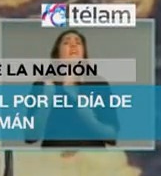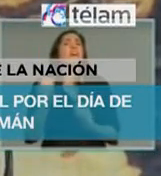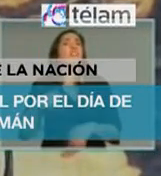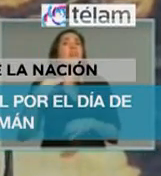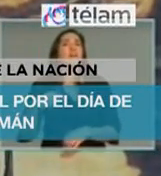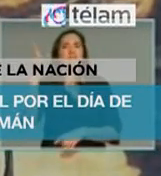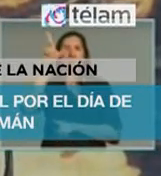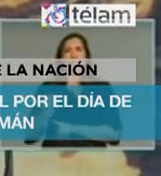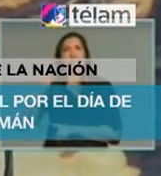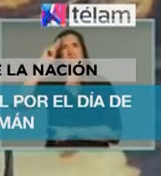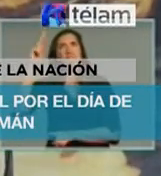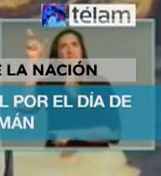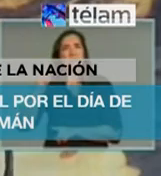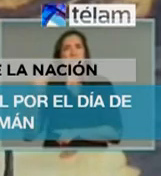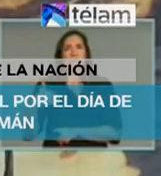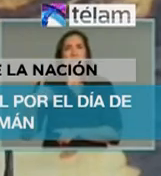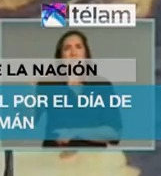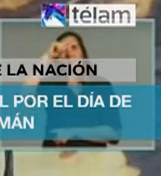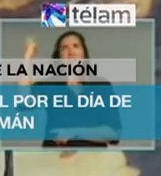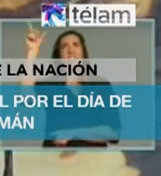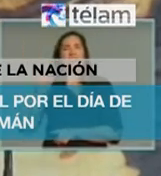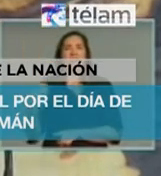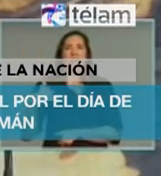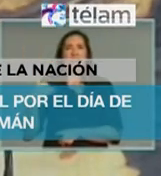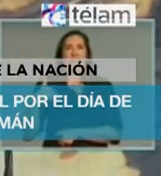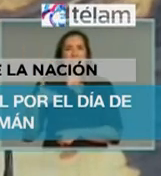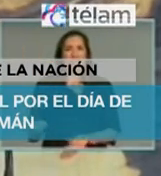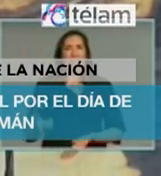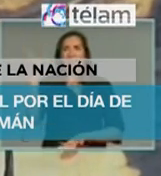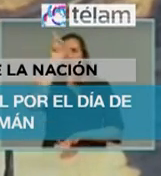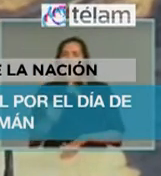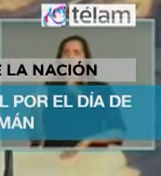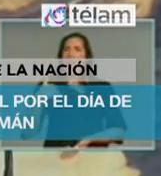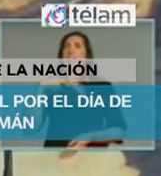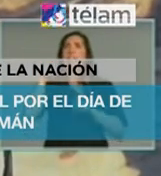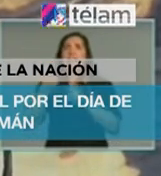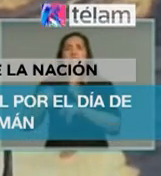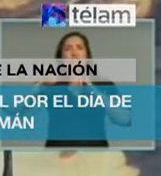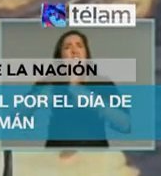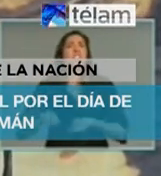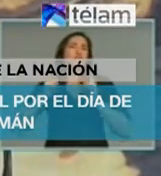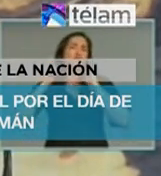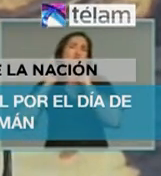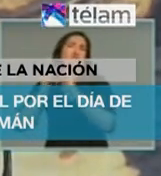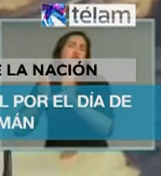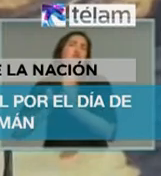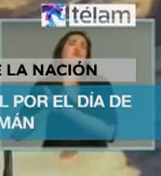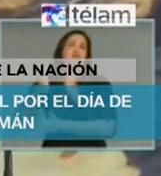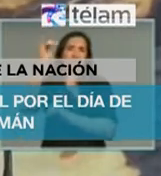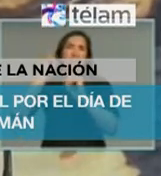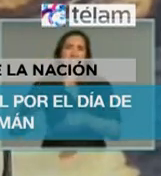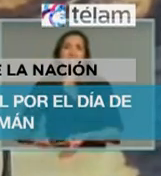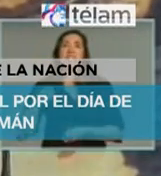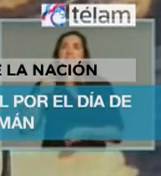nuestra patria, la nación argentina, la República Argentina. Eso es lo permanente y lo que